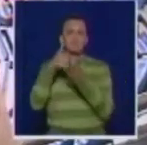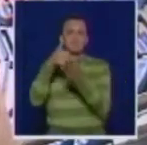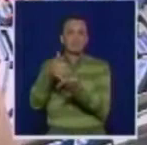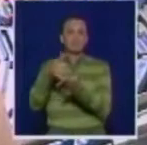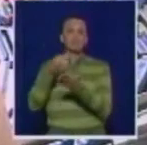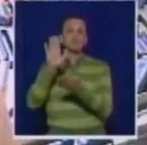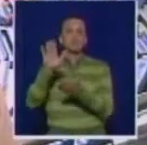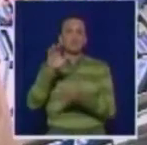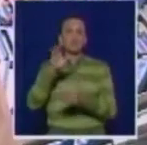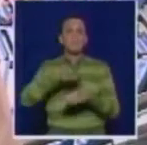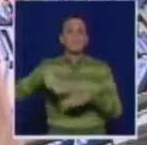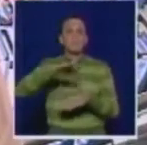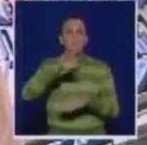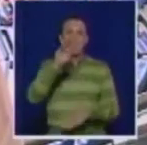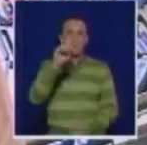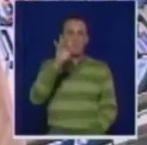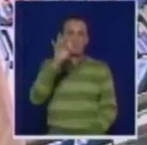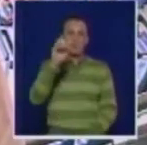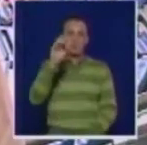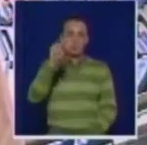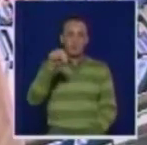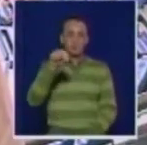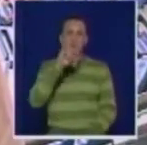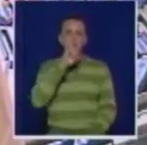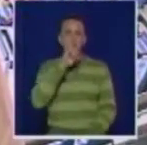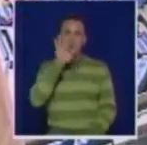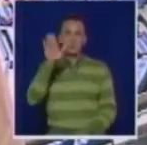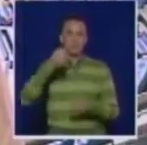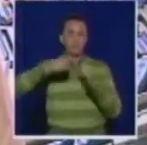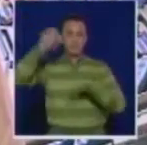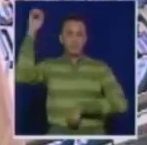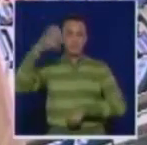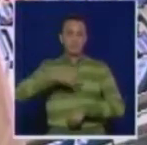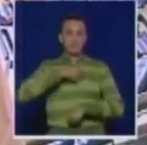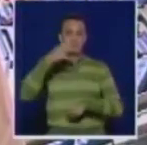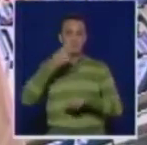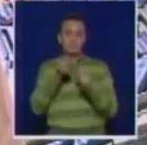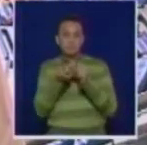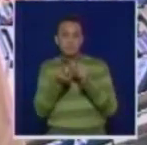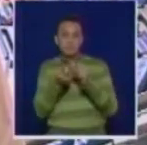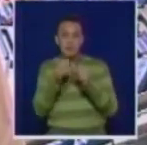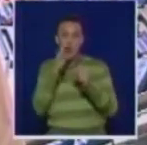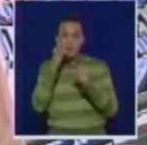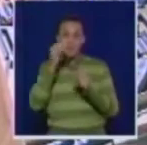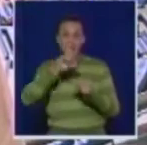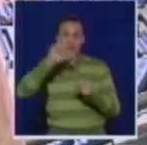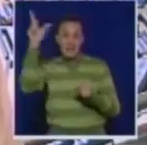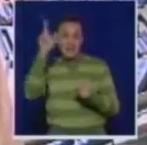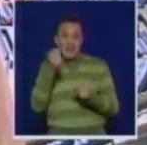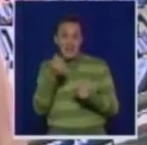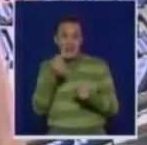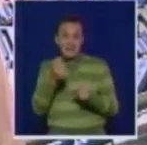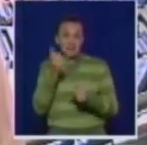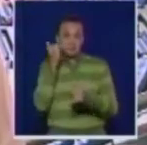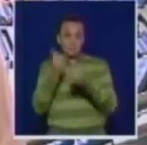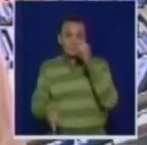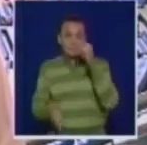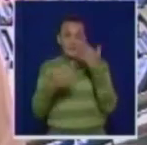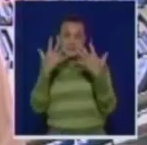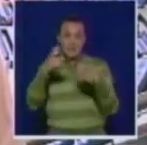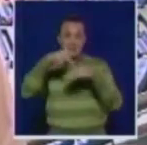los Estados Unidos. Con este resultado se aproxima al líder del evento. Orlando Duque aspira al final de esta